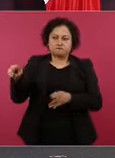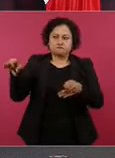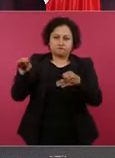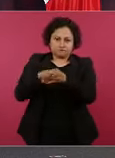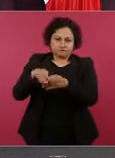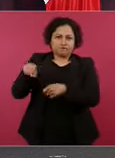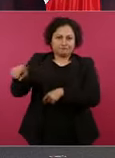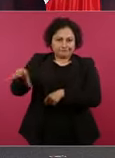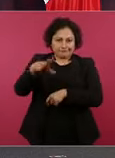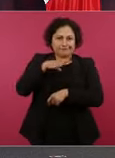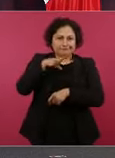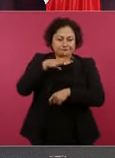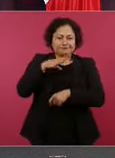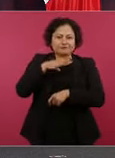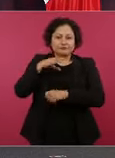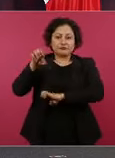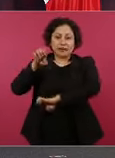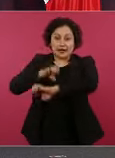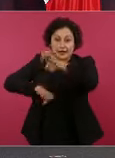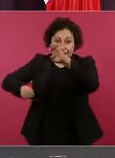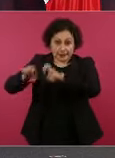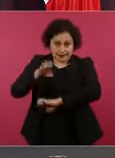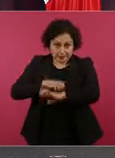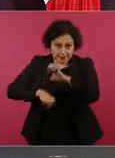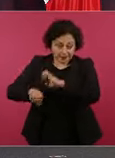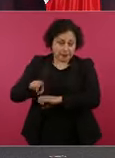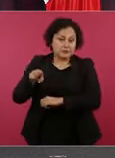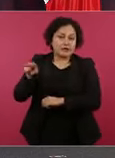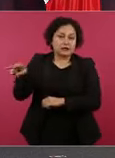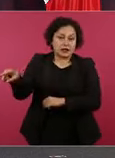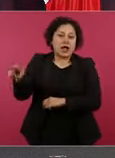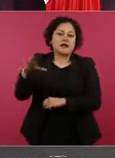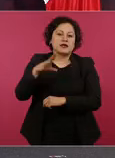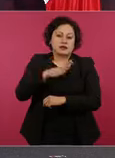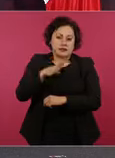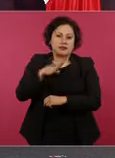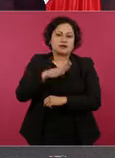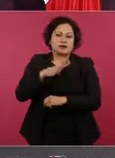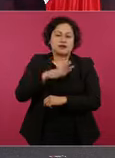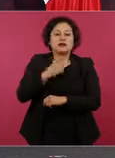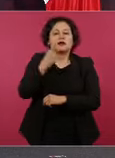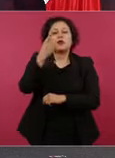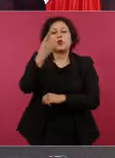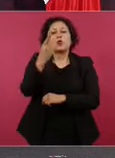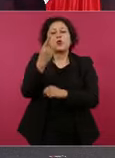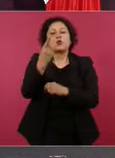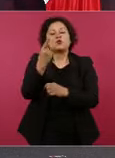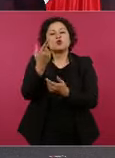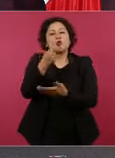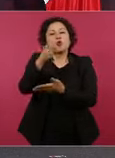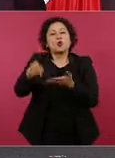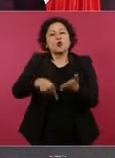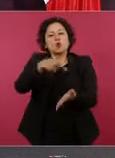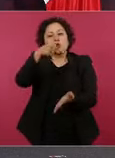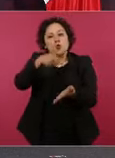que tiene un banco de materiales, sacan grava de aquí,